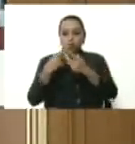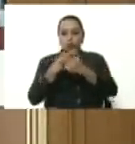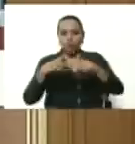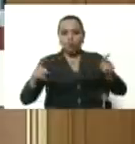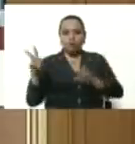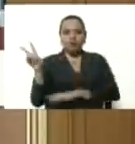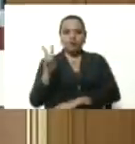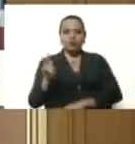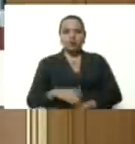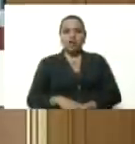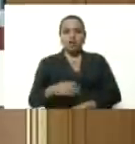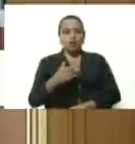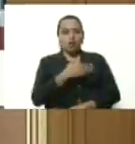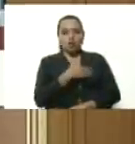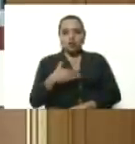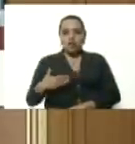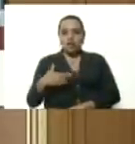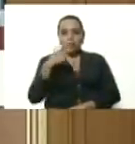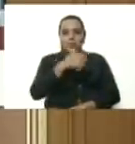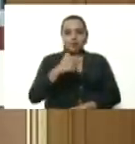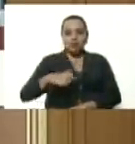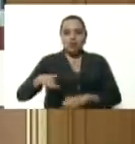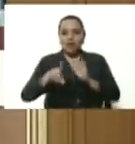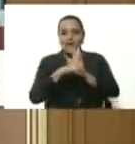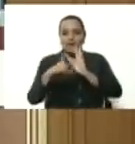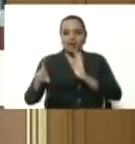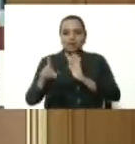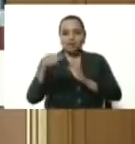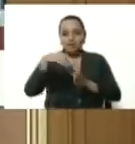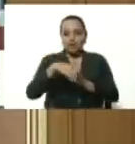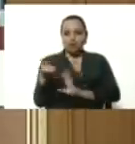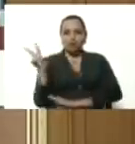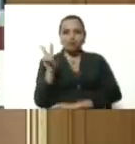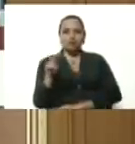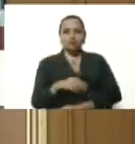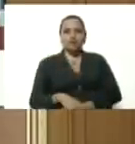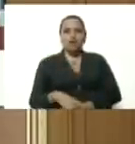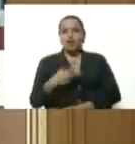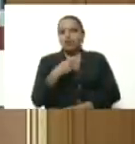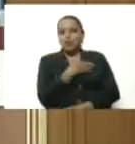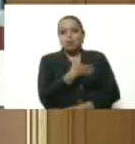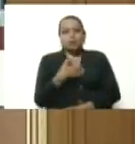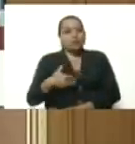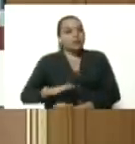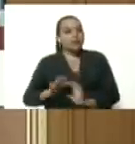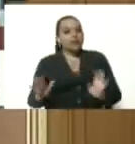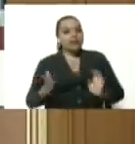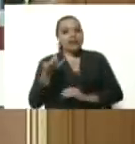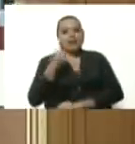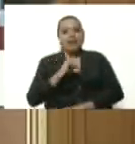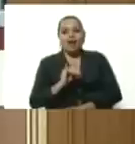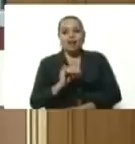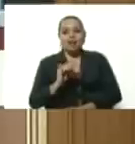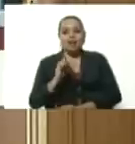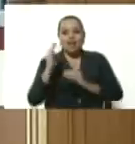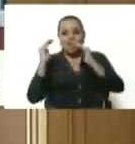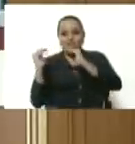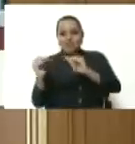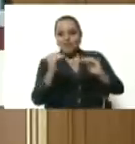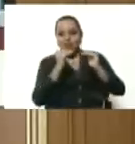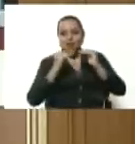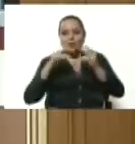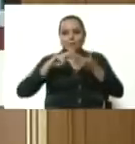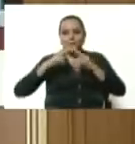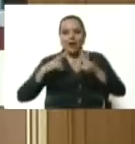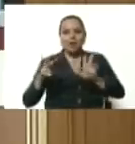Venezuela. Ellos no quieren autoridades legítimas en Venezuela. Ellos no quieren que haya estabilidad y paz